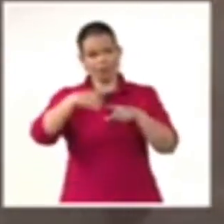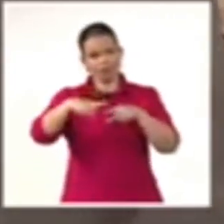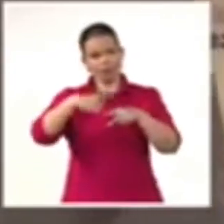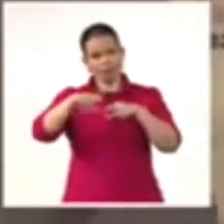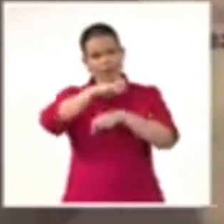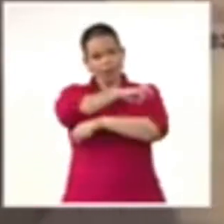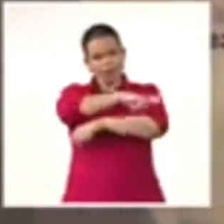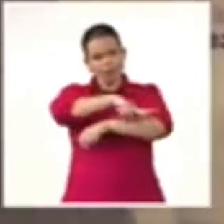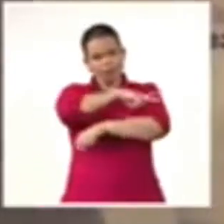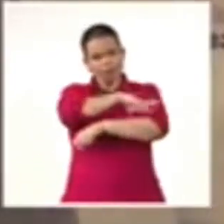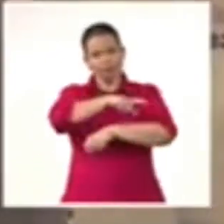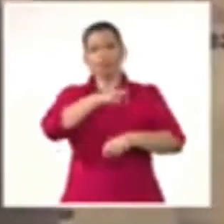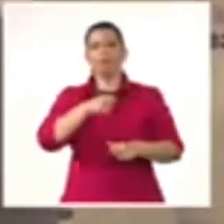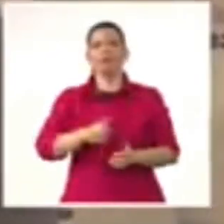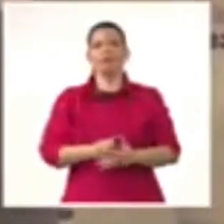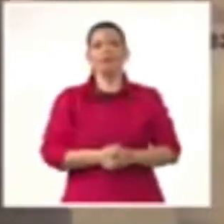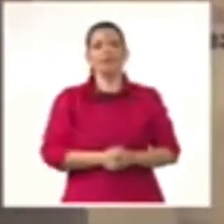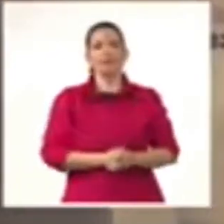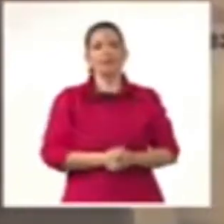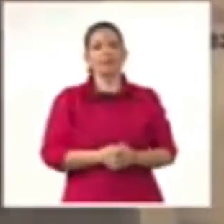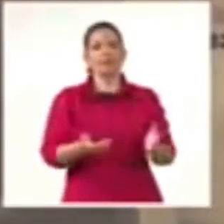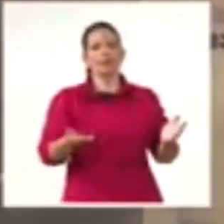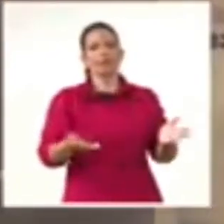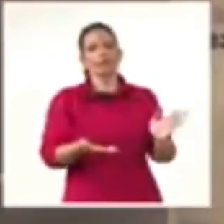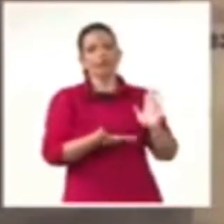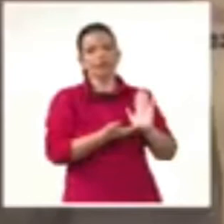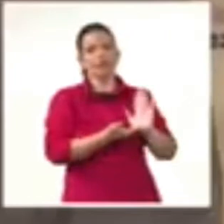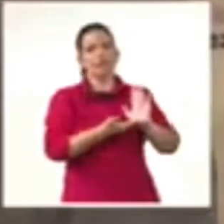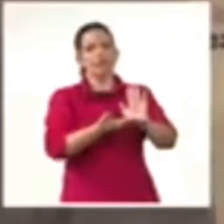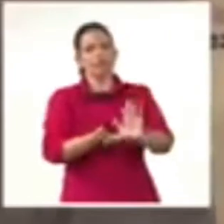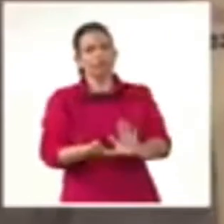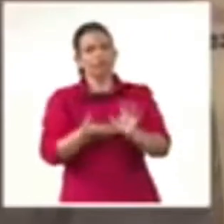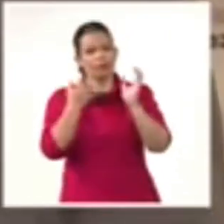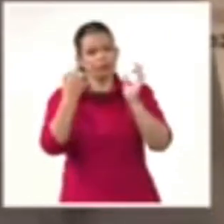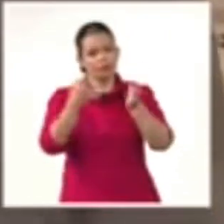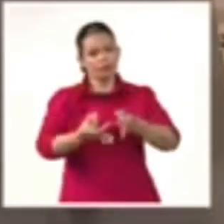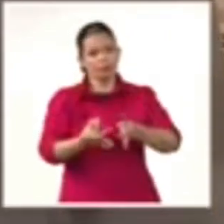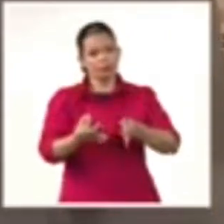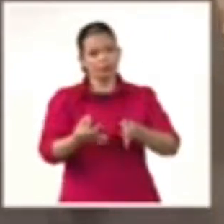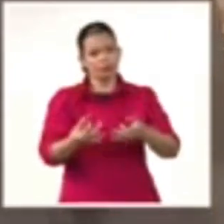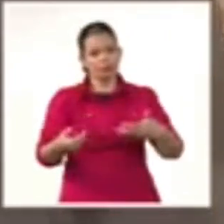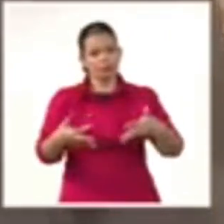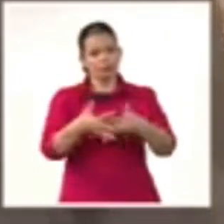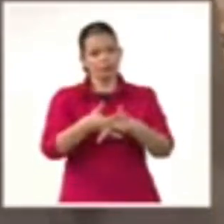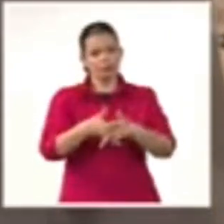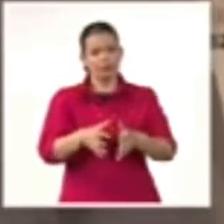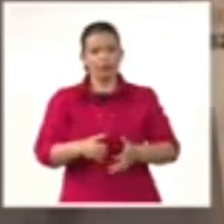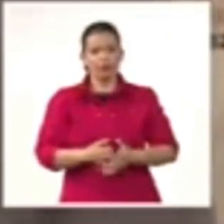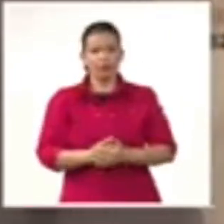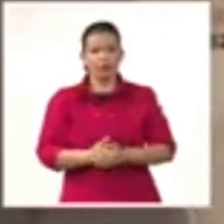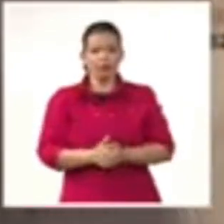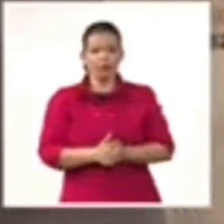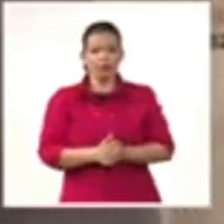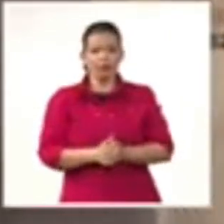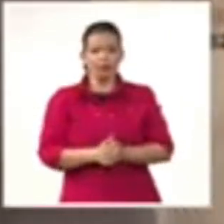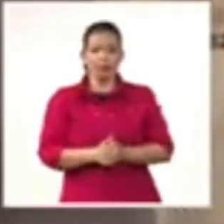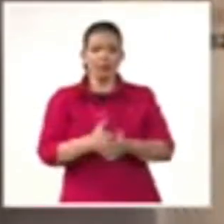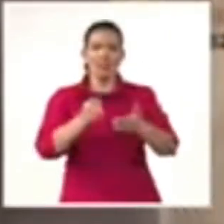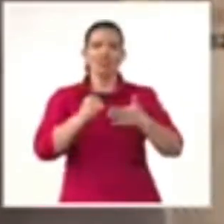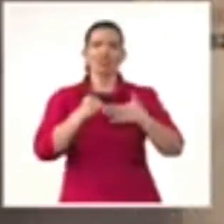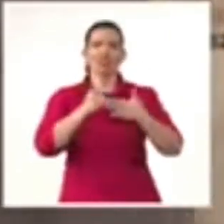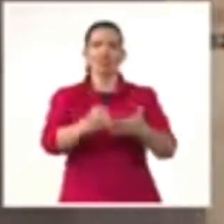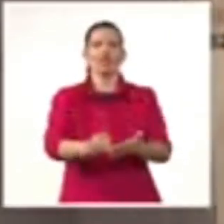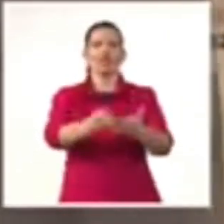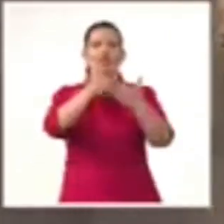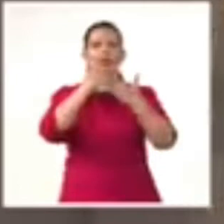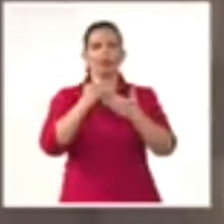las leyes, pero se ha inscrito con tinta indeleble en el ADN del cubano. La solidaridad